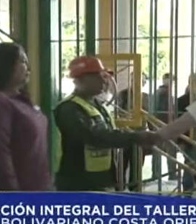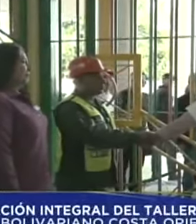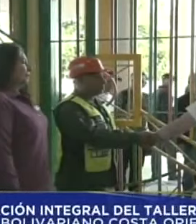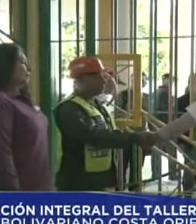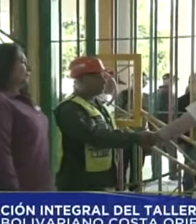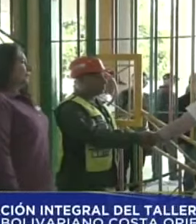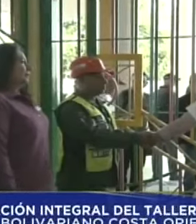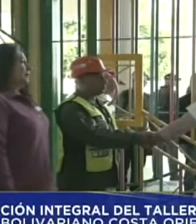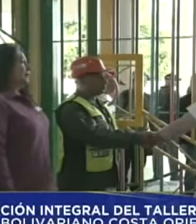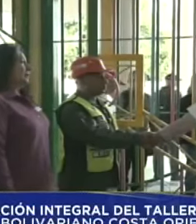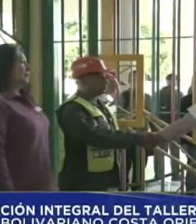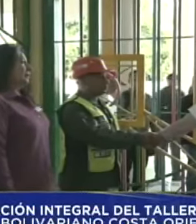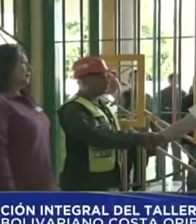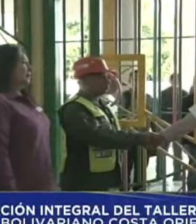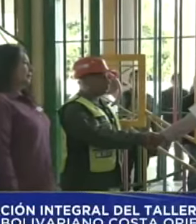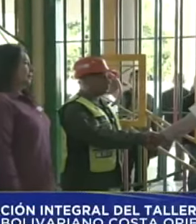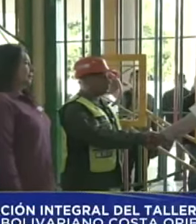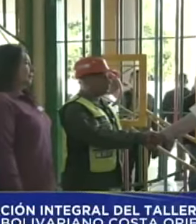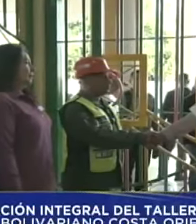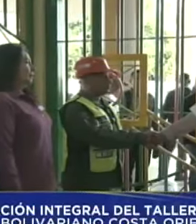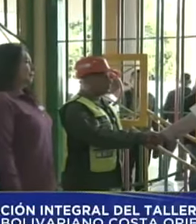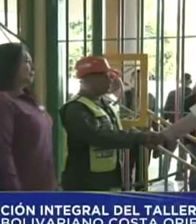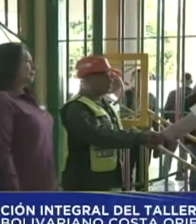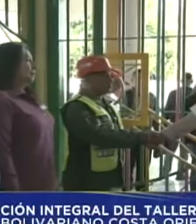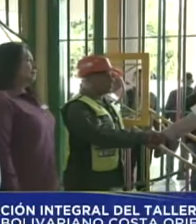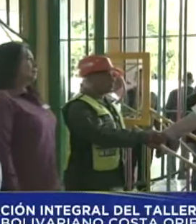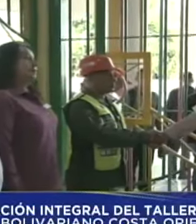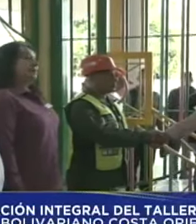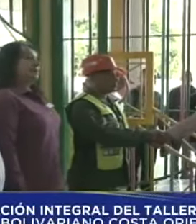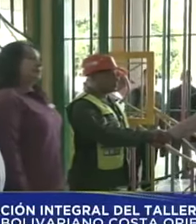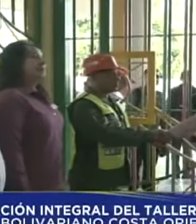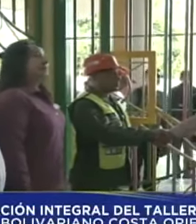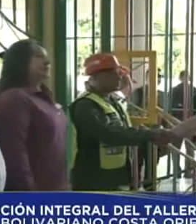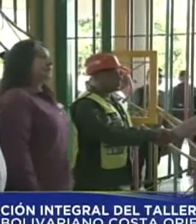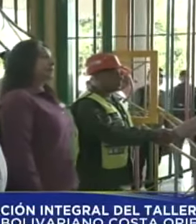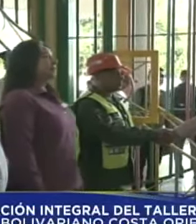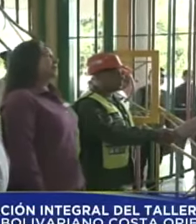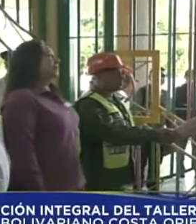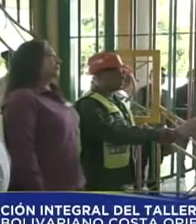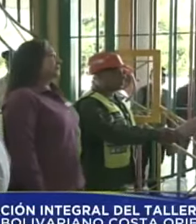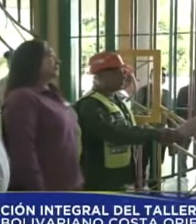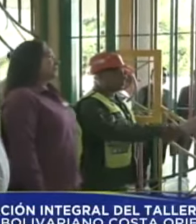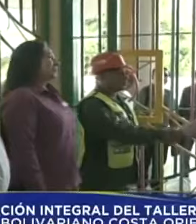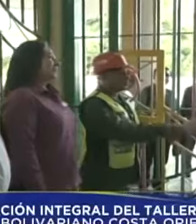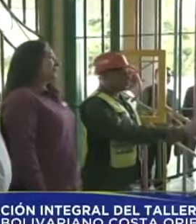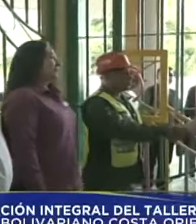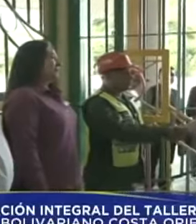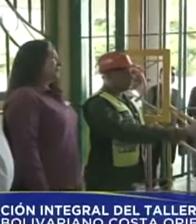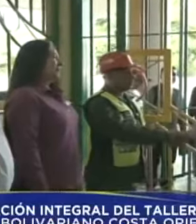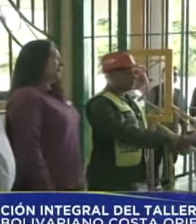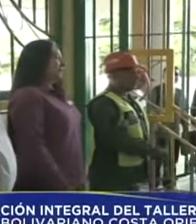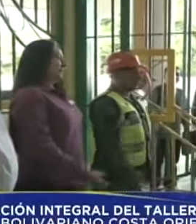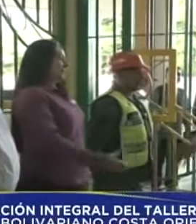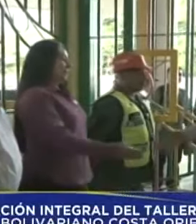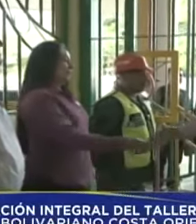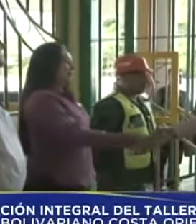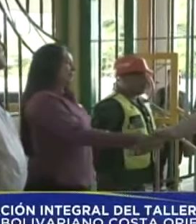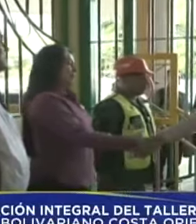bolivariana alerta alerta que camina la espada de Bolívar por América